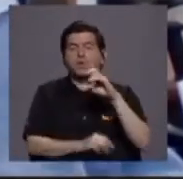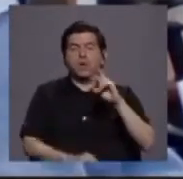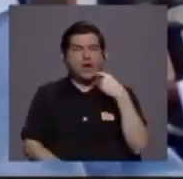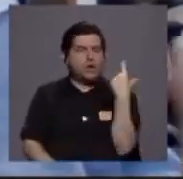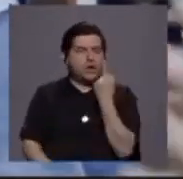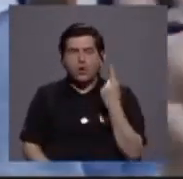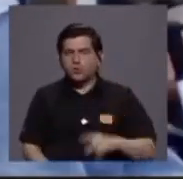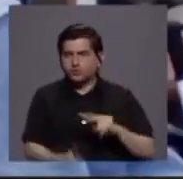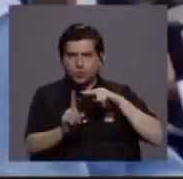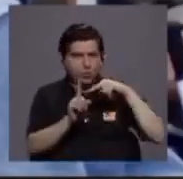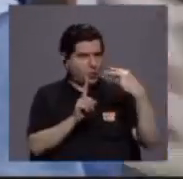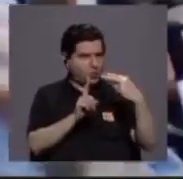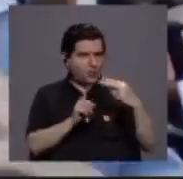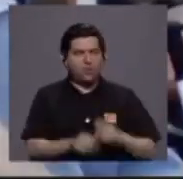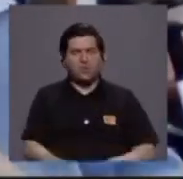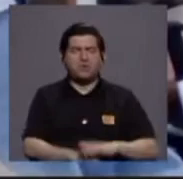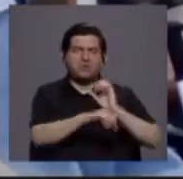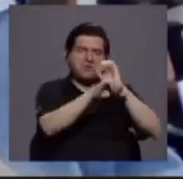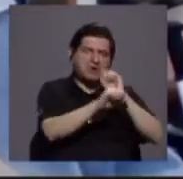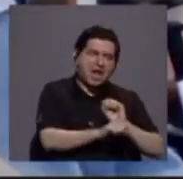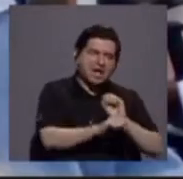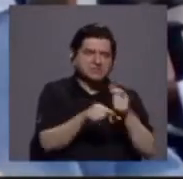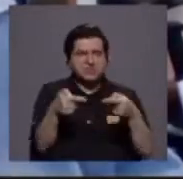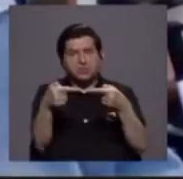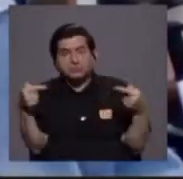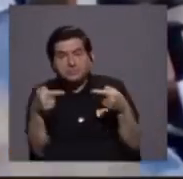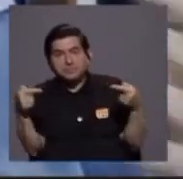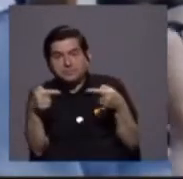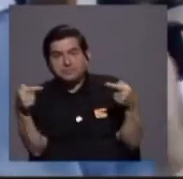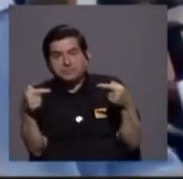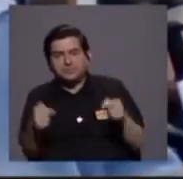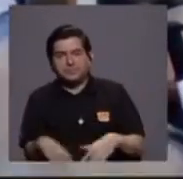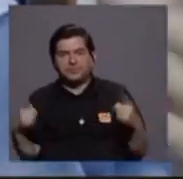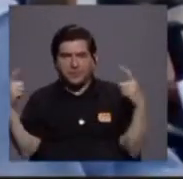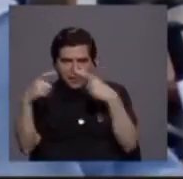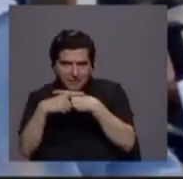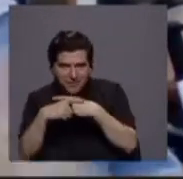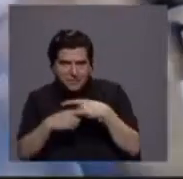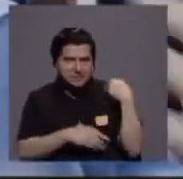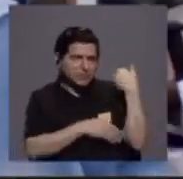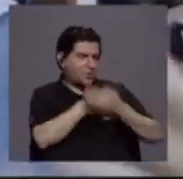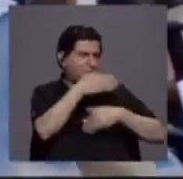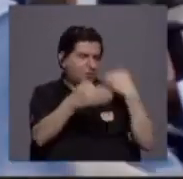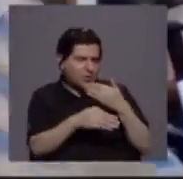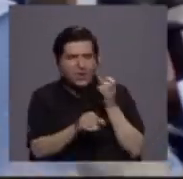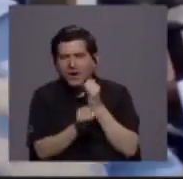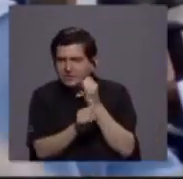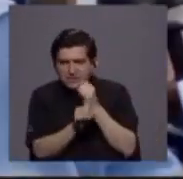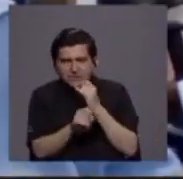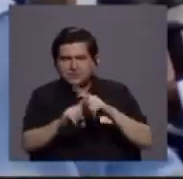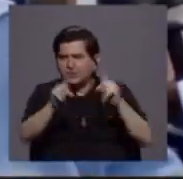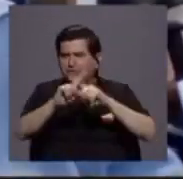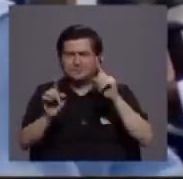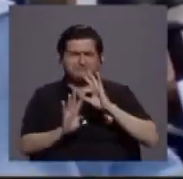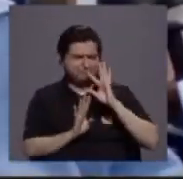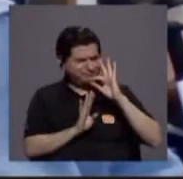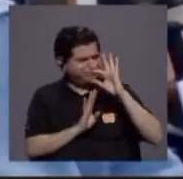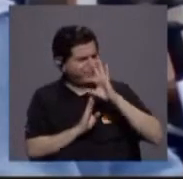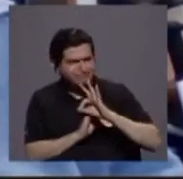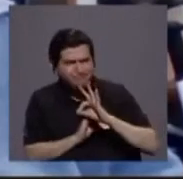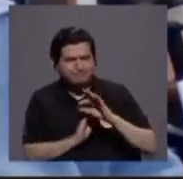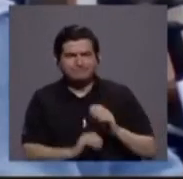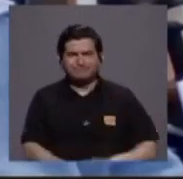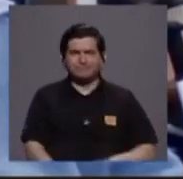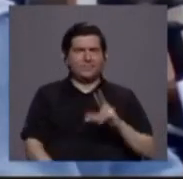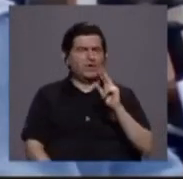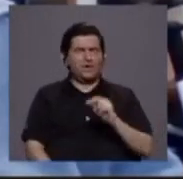en visiones como neoclásico versus complejidad, evolutivo, institucional, otras alternativas